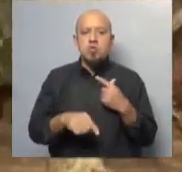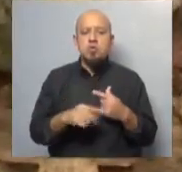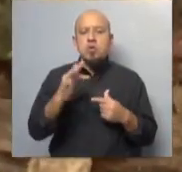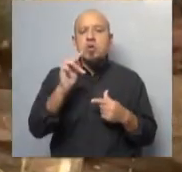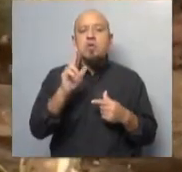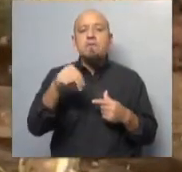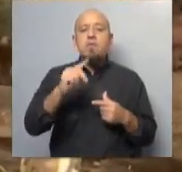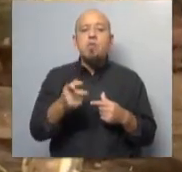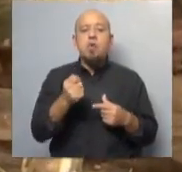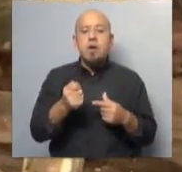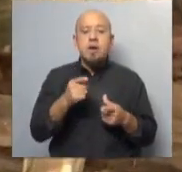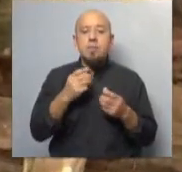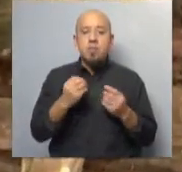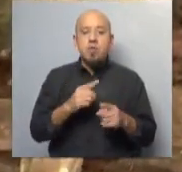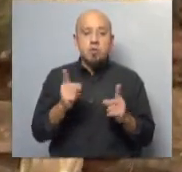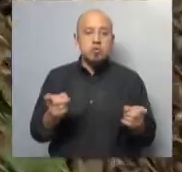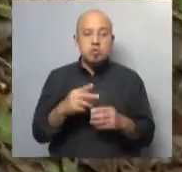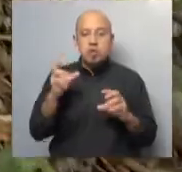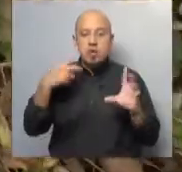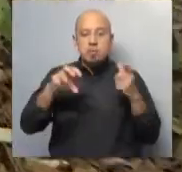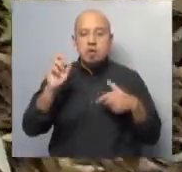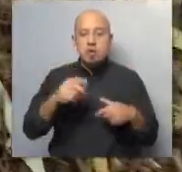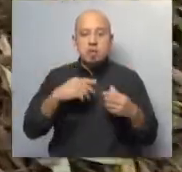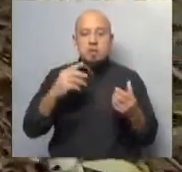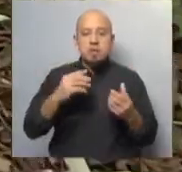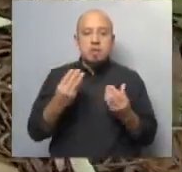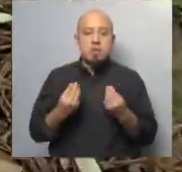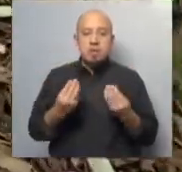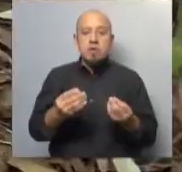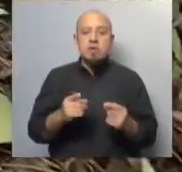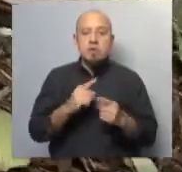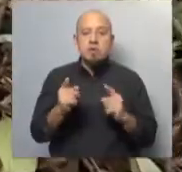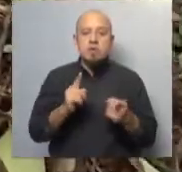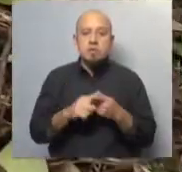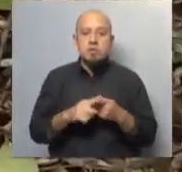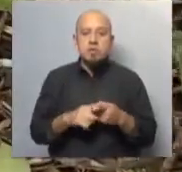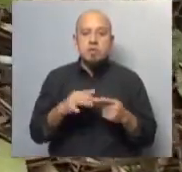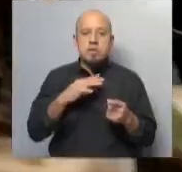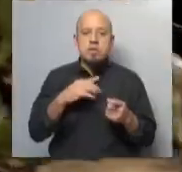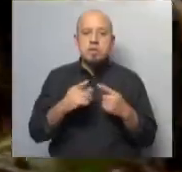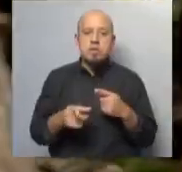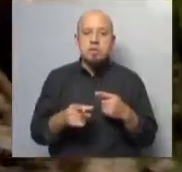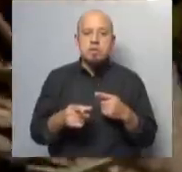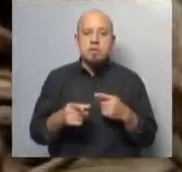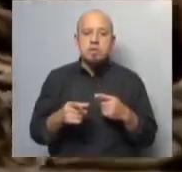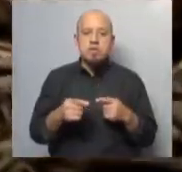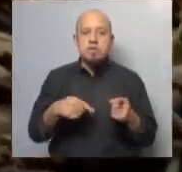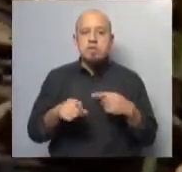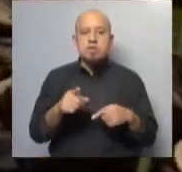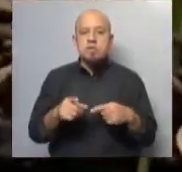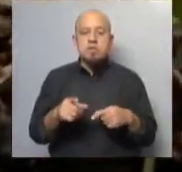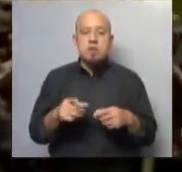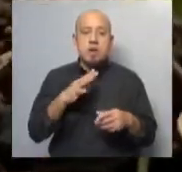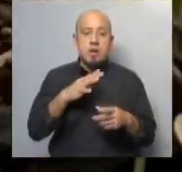funga. Porque en realidad los hongos no son ni animales ni plantas. O sea, tienen un reino propio bien conquistado, bien ensamblado, a